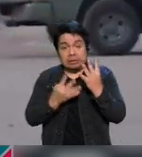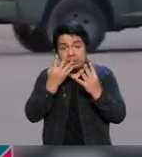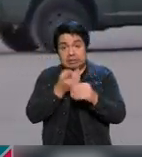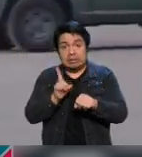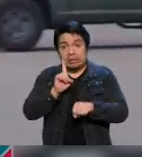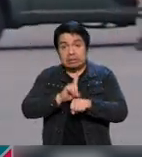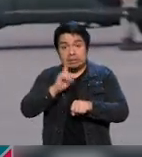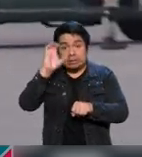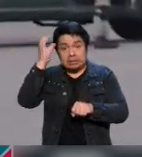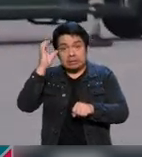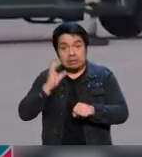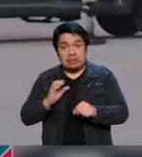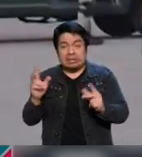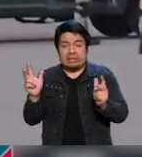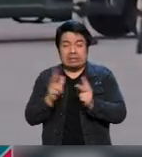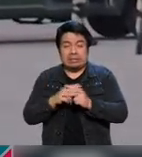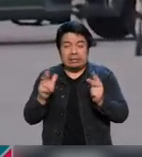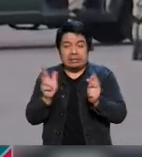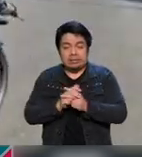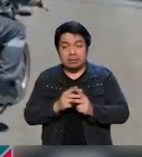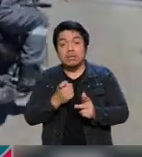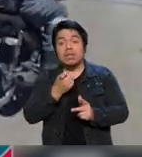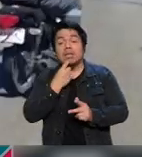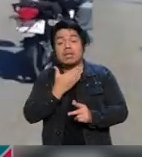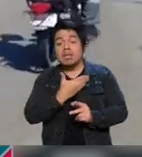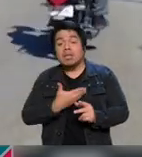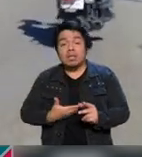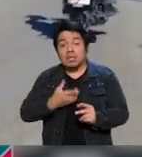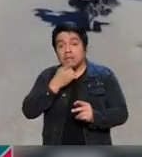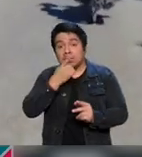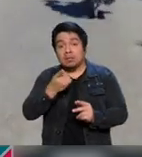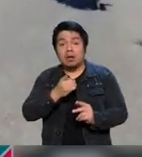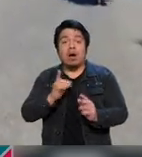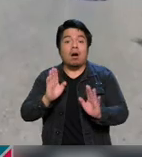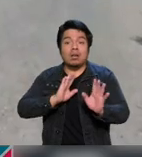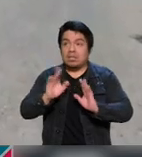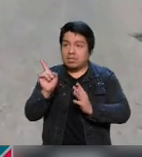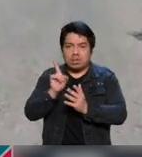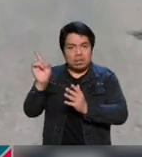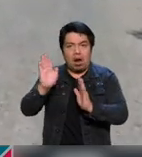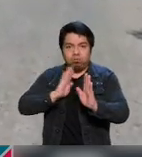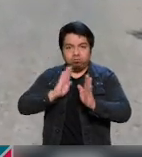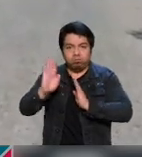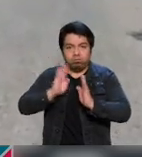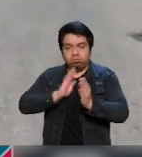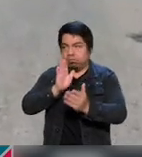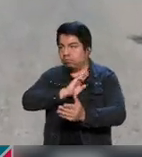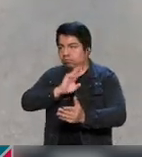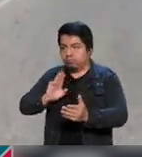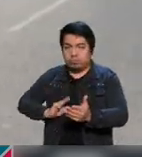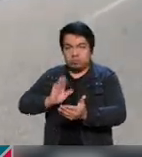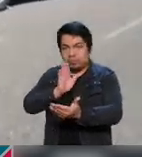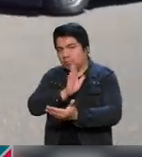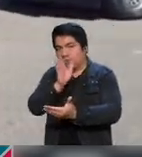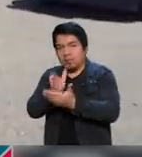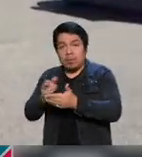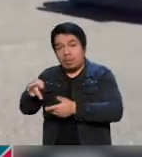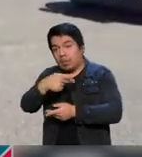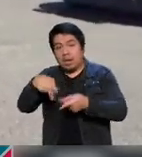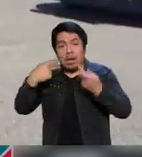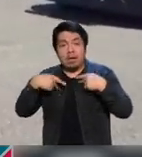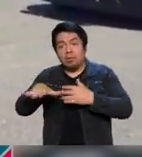Culiacán. Al respecto, hoy el presidente López Obrador puntualizó que fuerzas federales ya se encuentran en el municipio para proteger a la